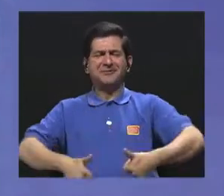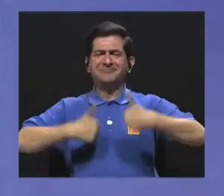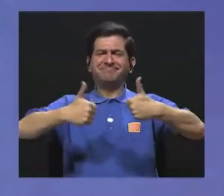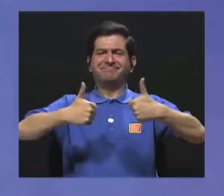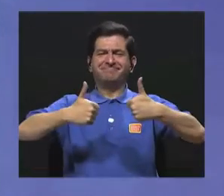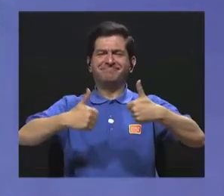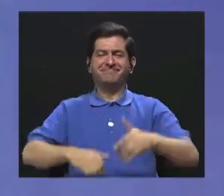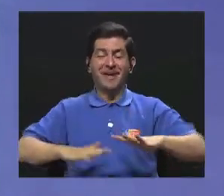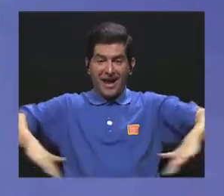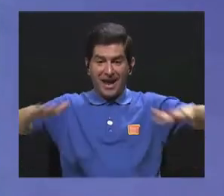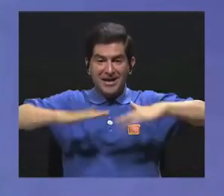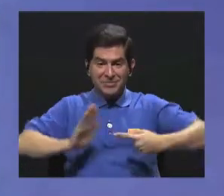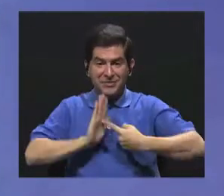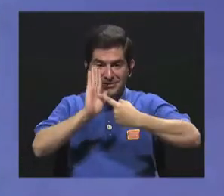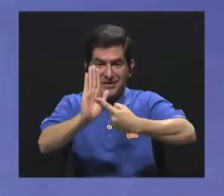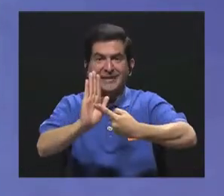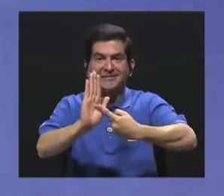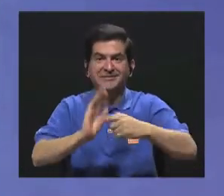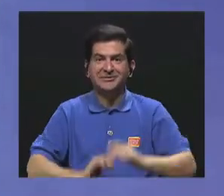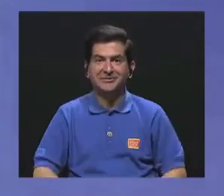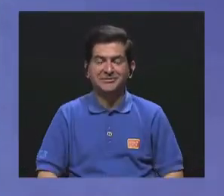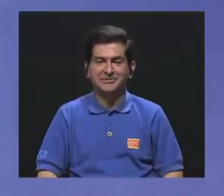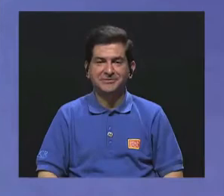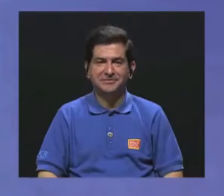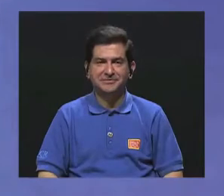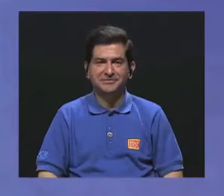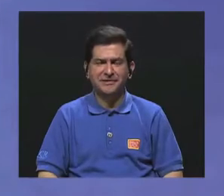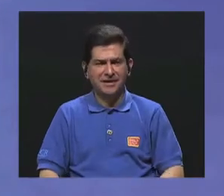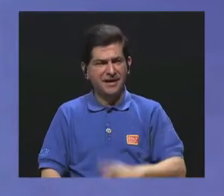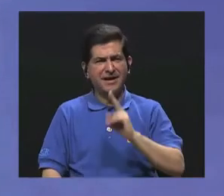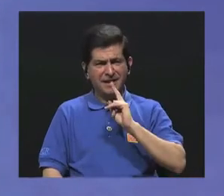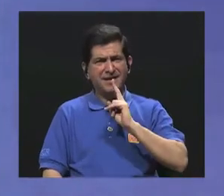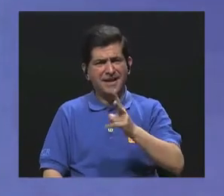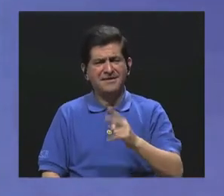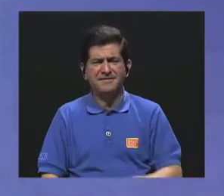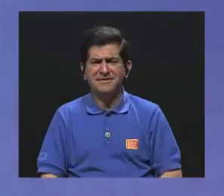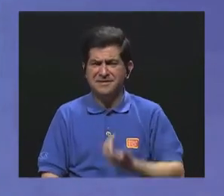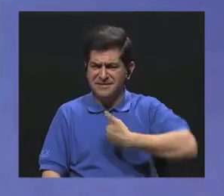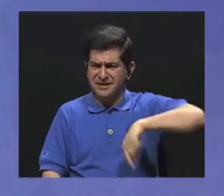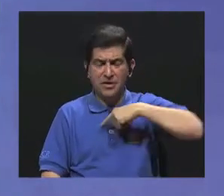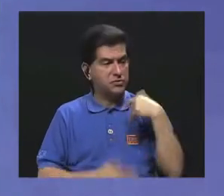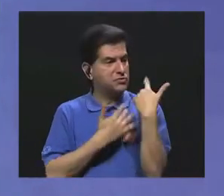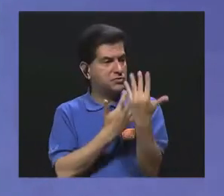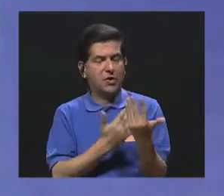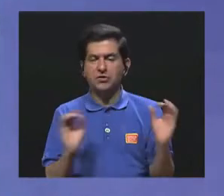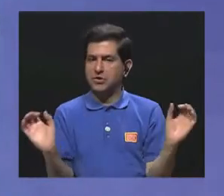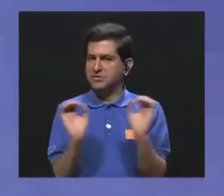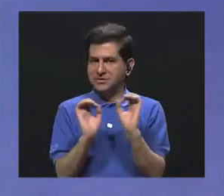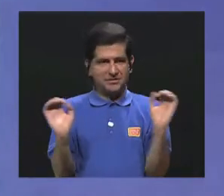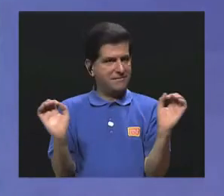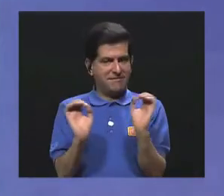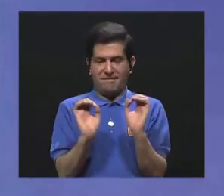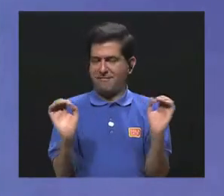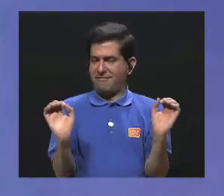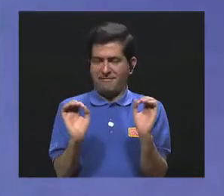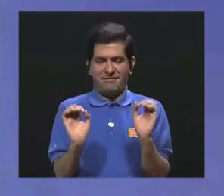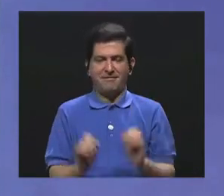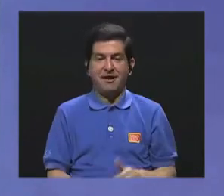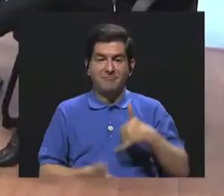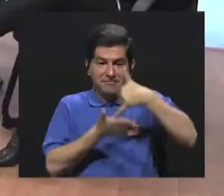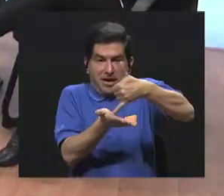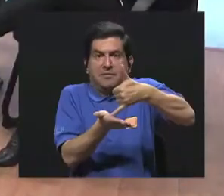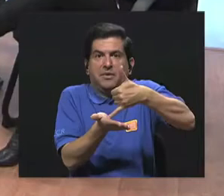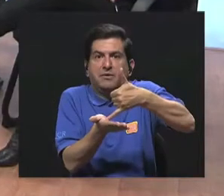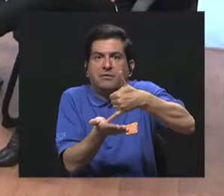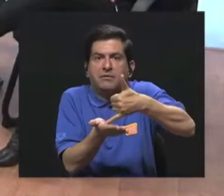bueno! Tenemos un espacio para presentarlo sí. y así. Realmente no nos esperábamos para nada un todo